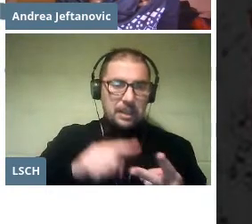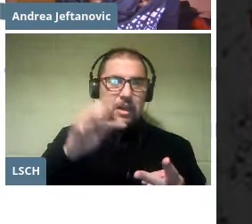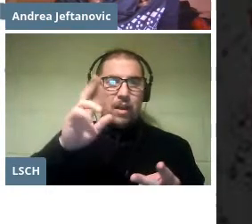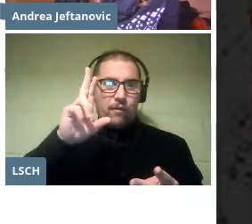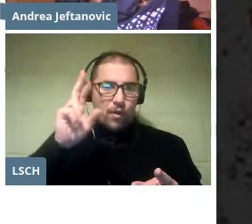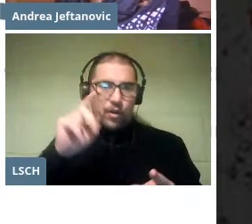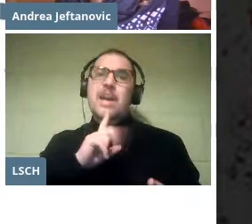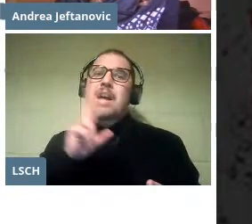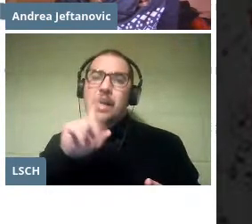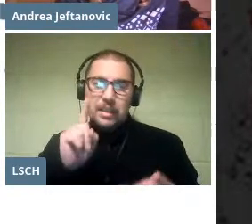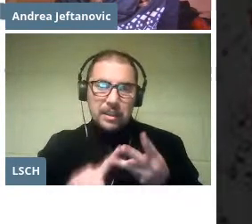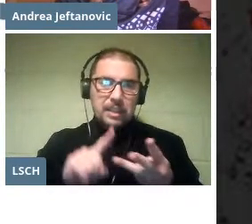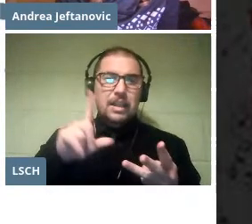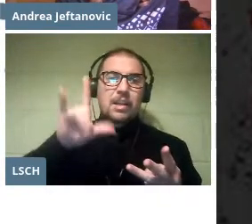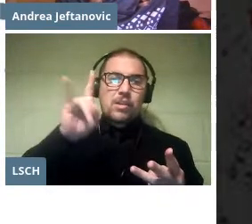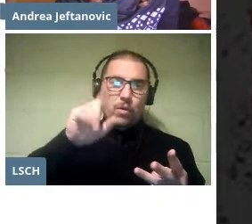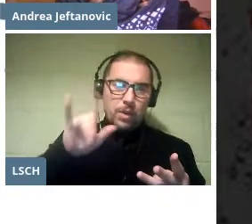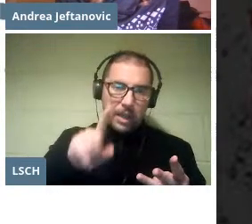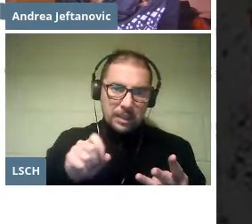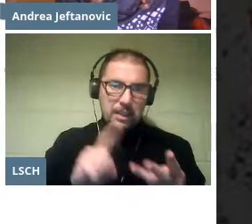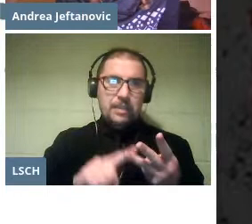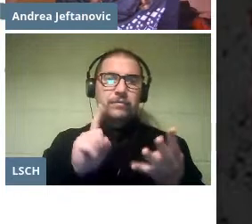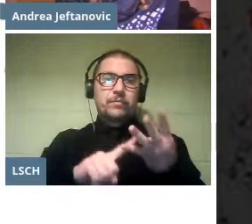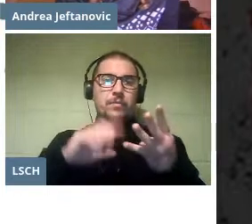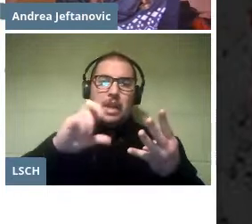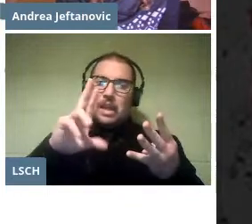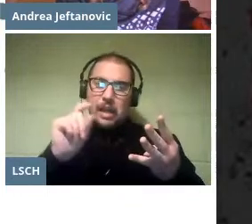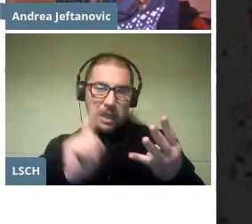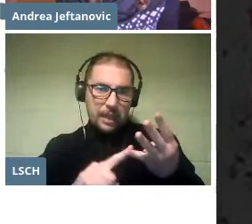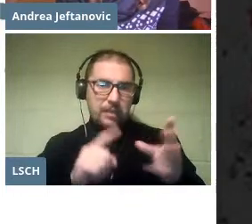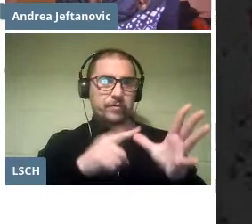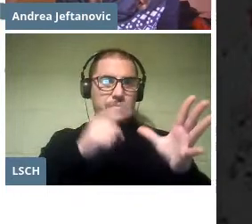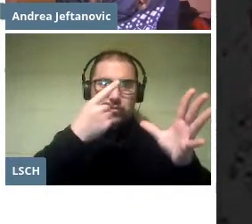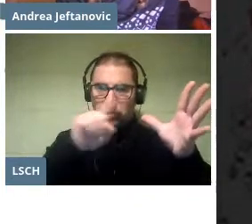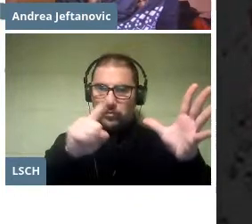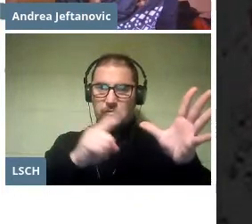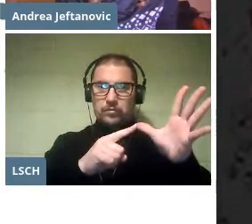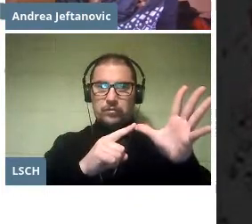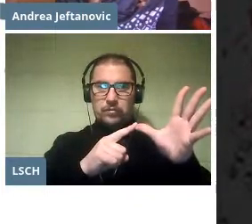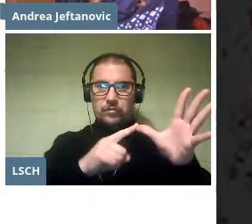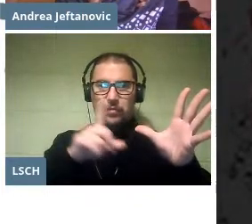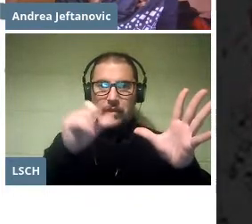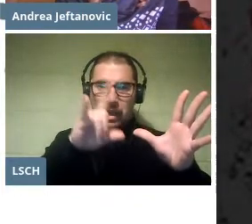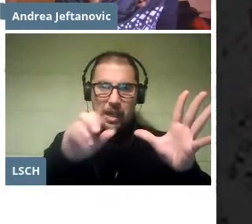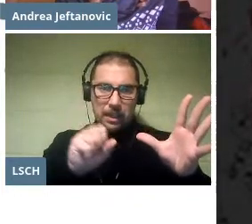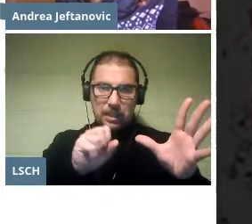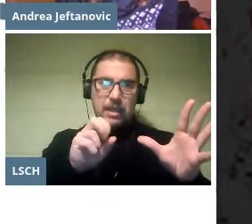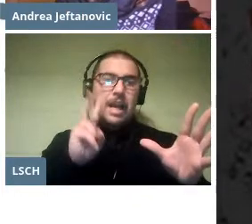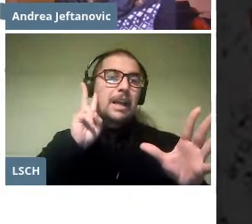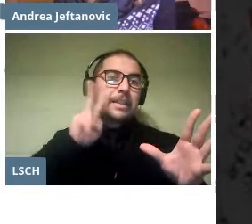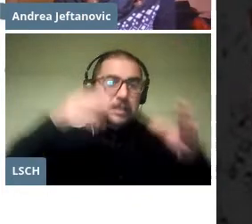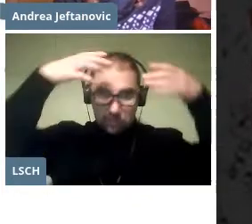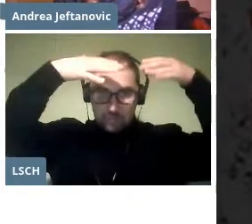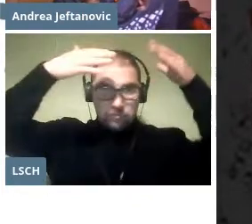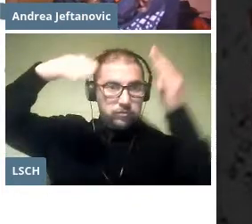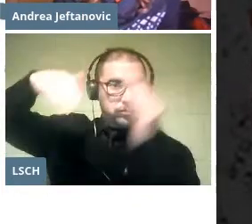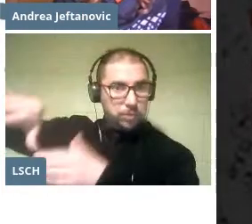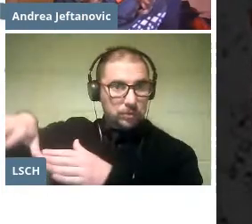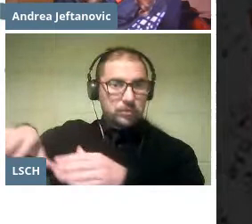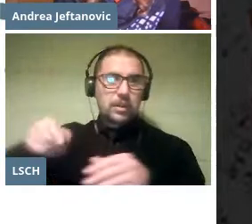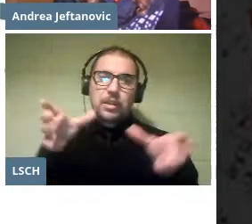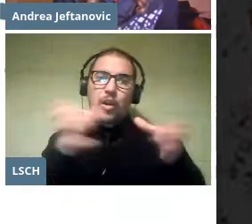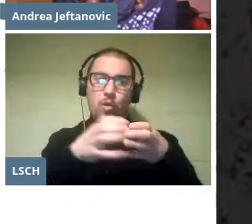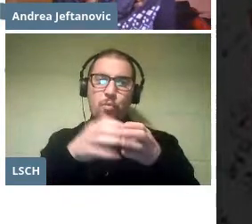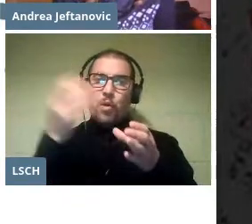Tristán, Luisa Carnés, Clara Campoamor y la Sin Sombrero. Este grupo de